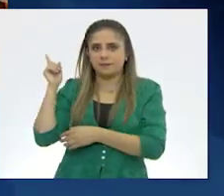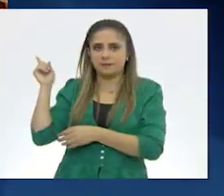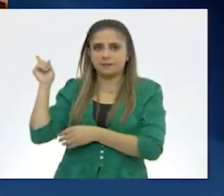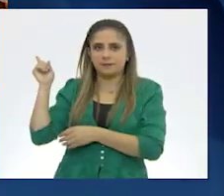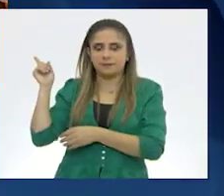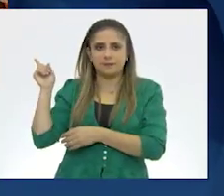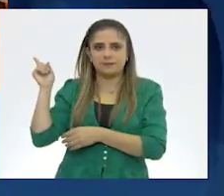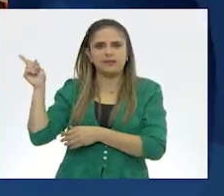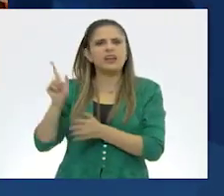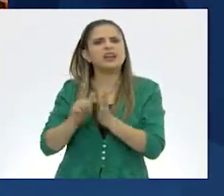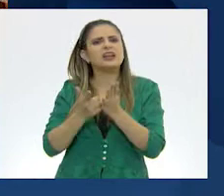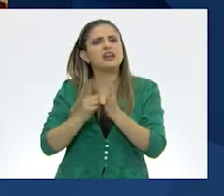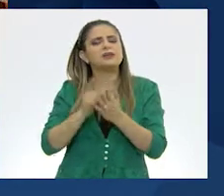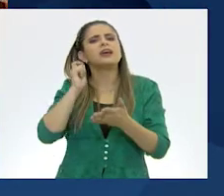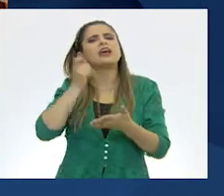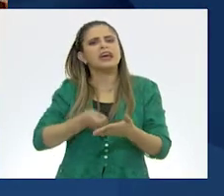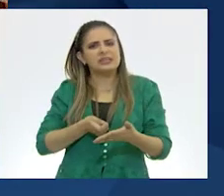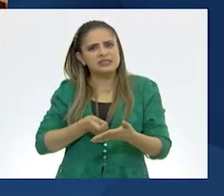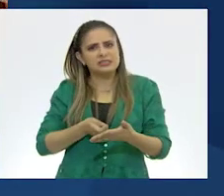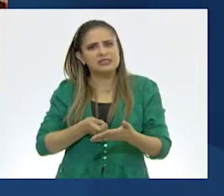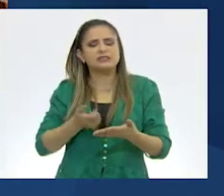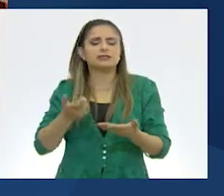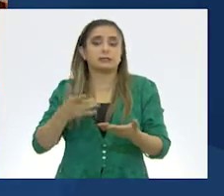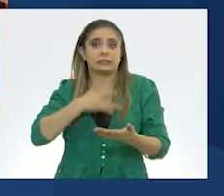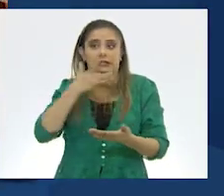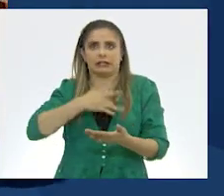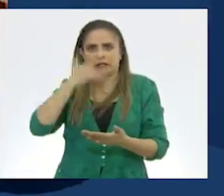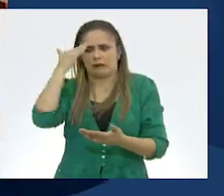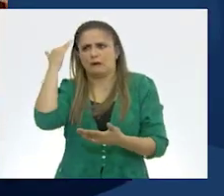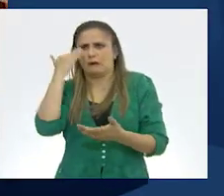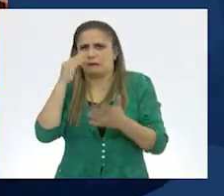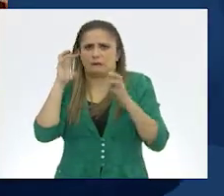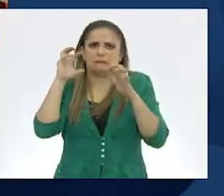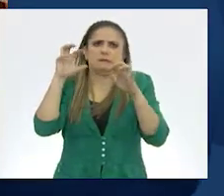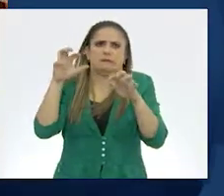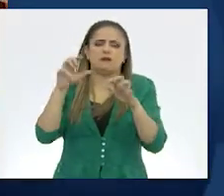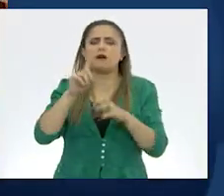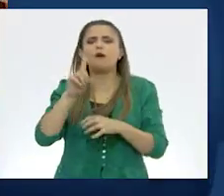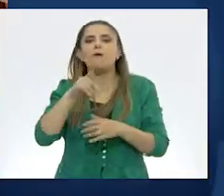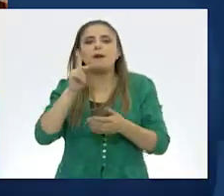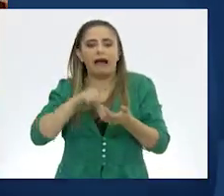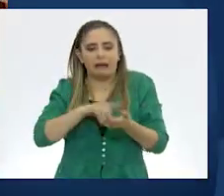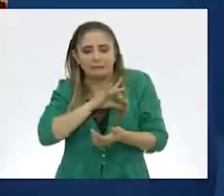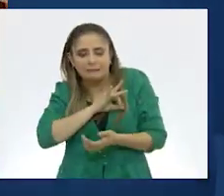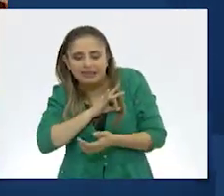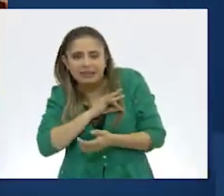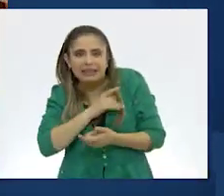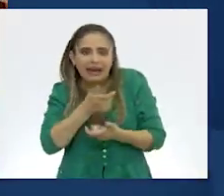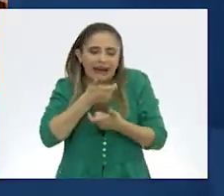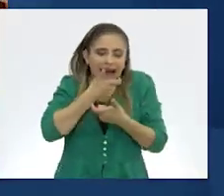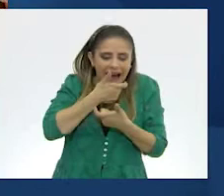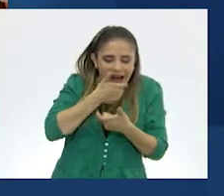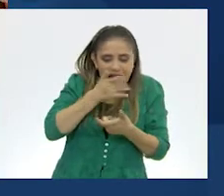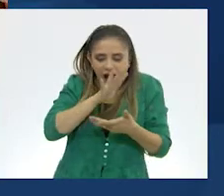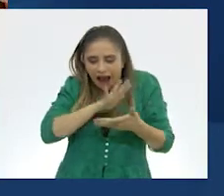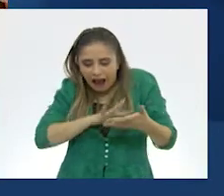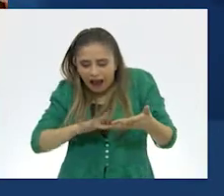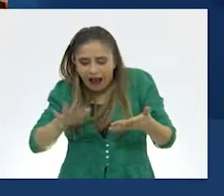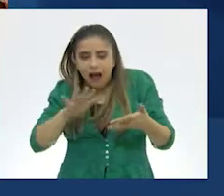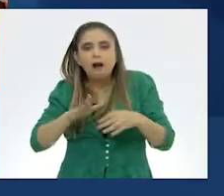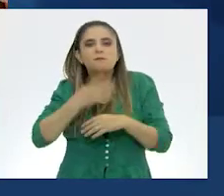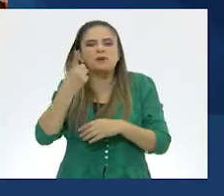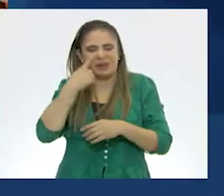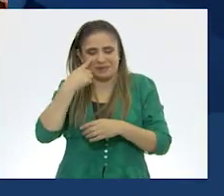tratada no tanto con el sentido del horror, sí cierto misterio y algo de humor, porque es un